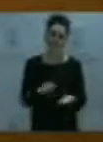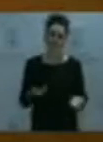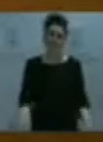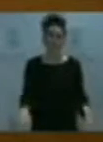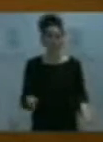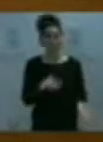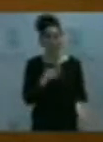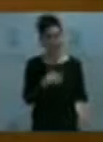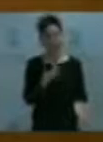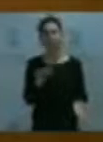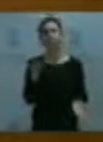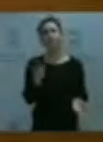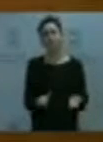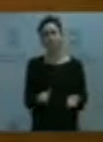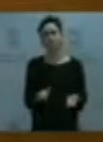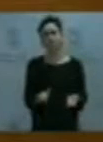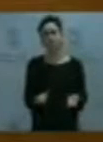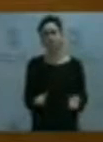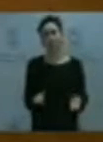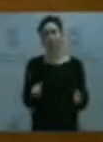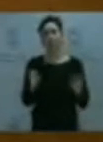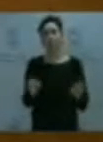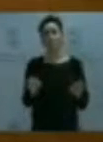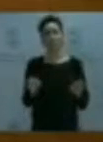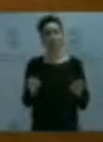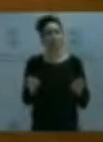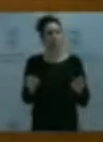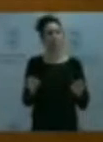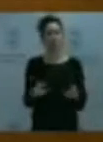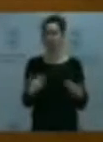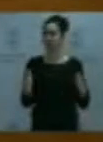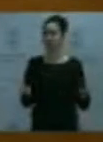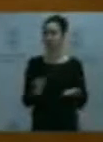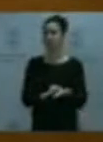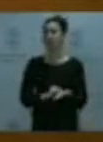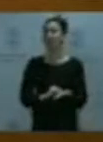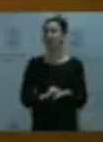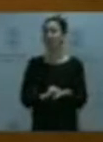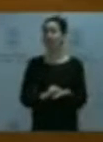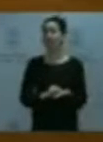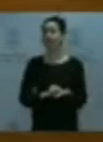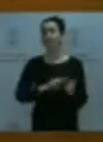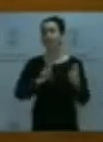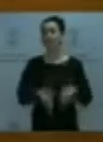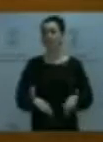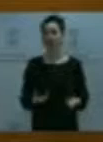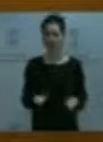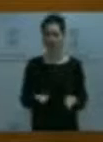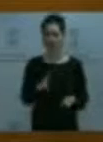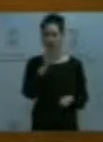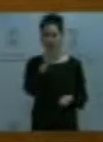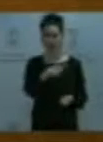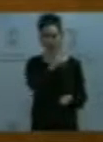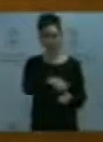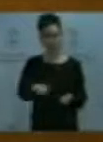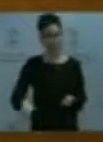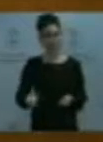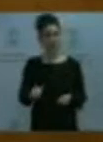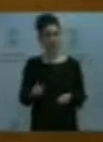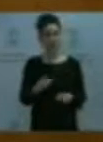radio también, la solución nunca llega, porque ustedes nada hacen. Y nosotros seguimos